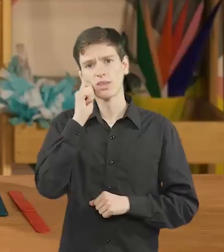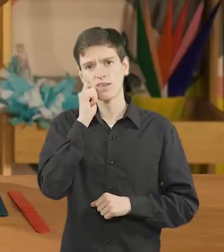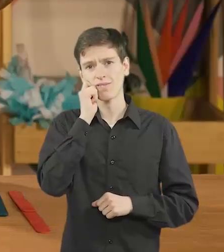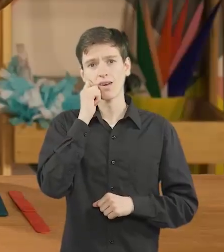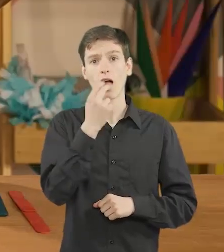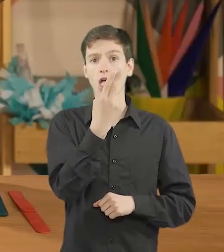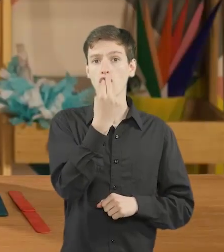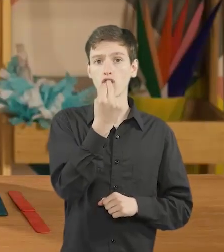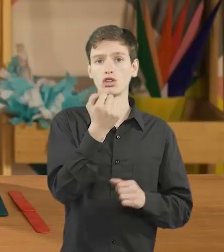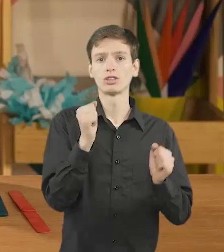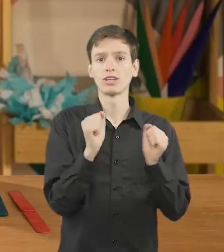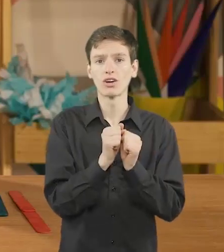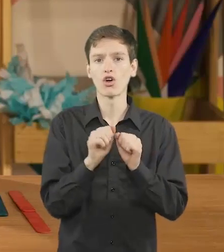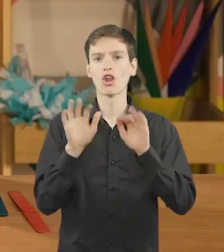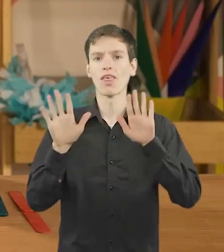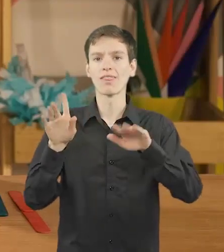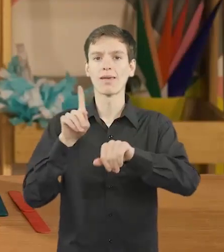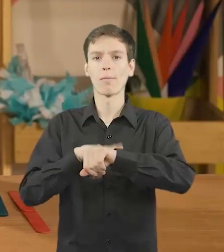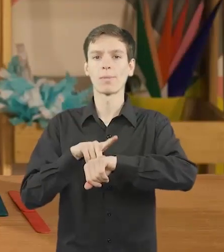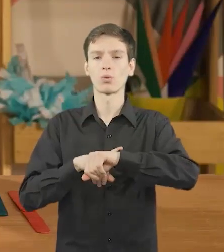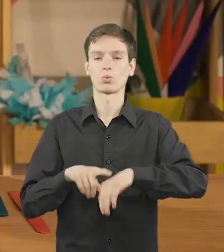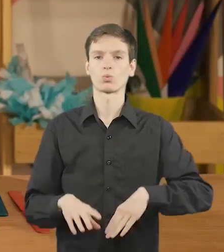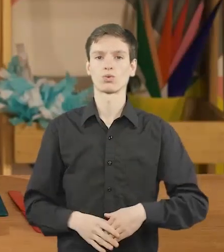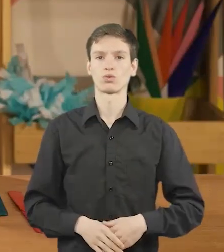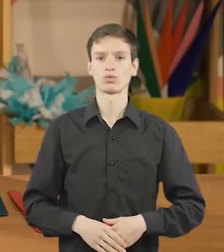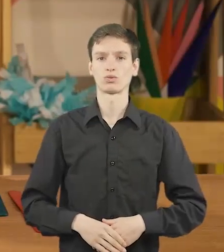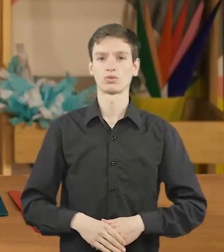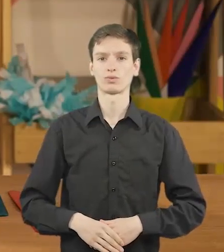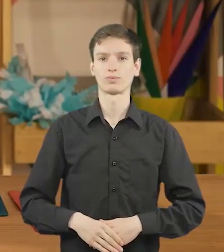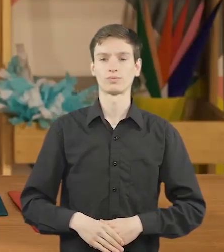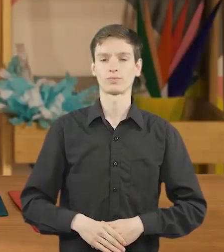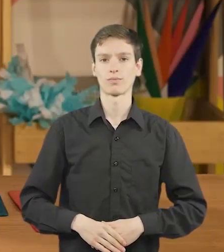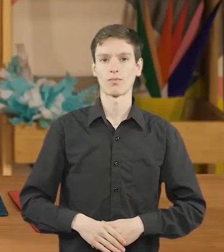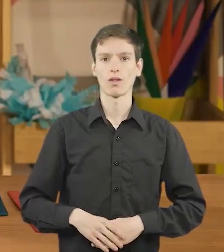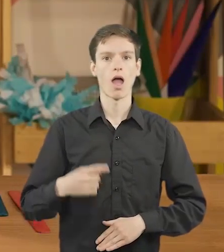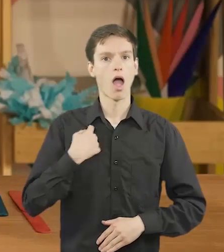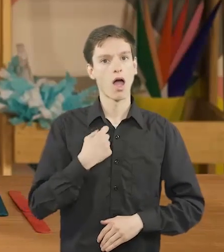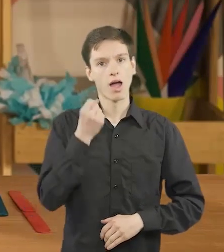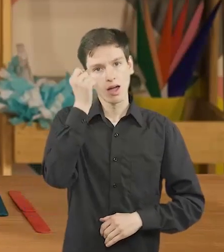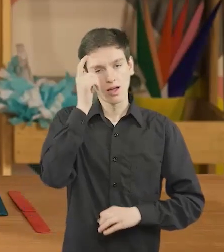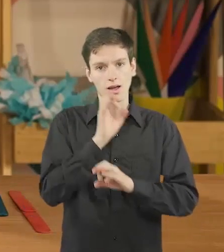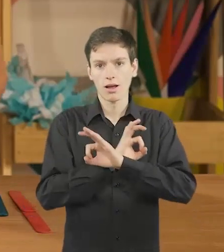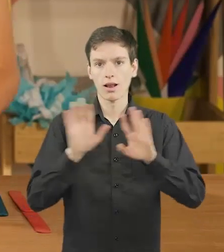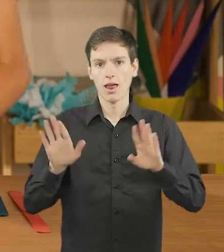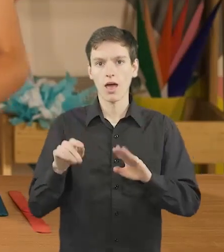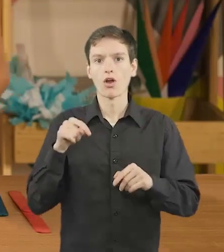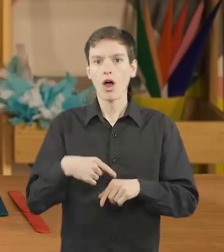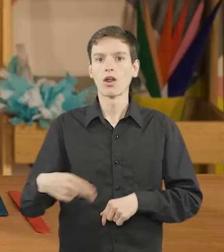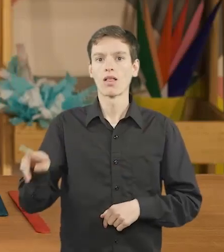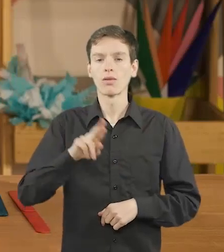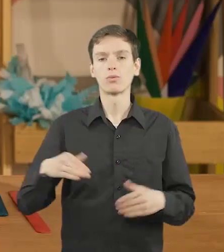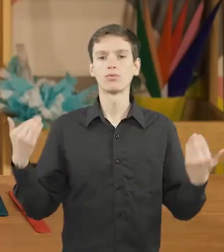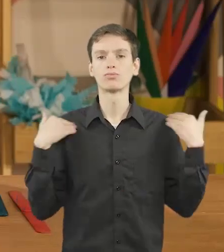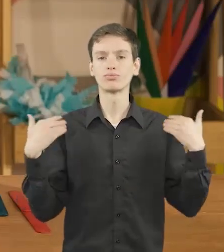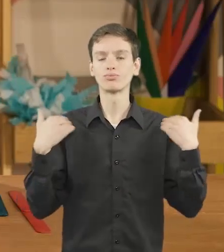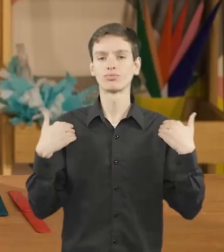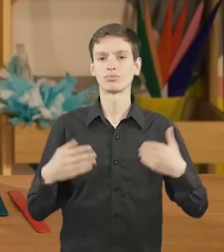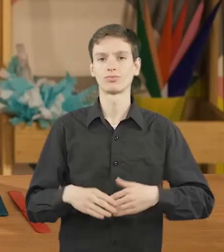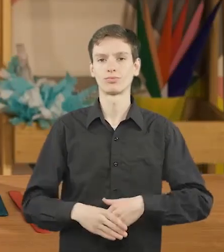diez. Serían las doce con diez minutos. Me quedó súper claro. Ejercitemos.